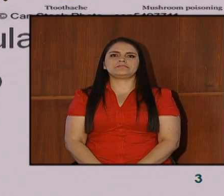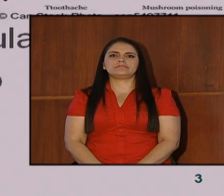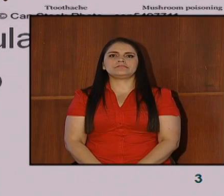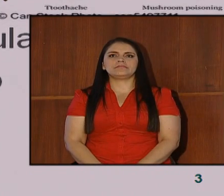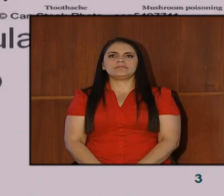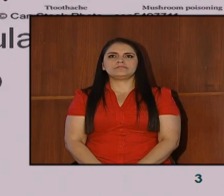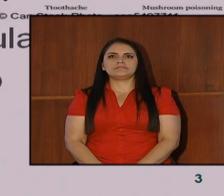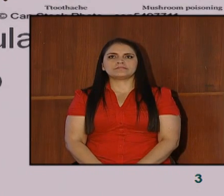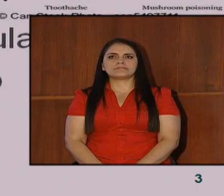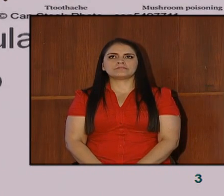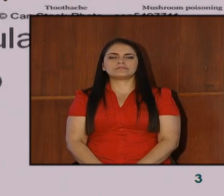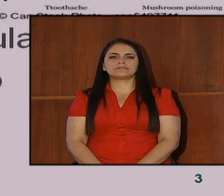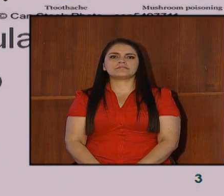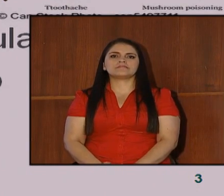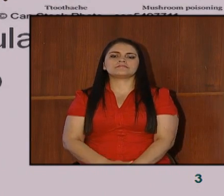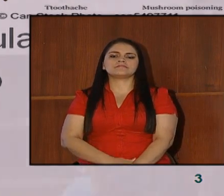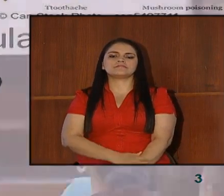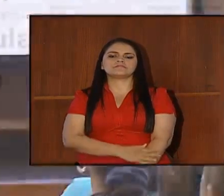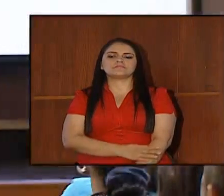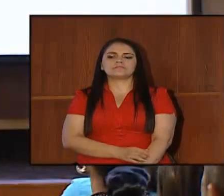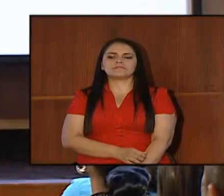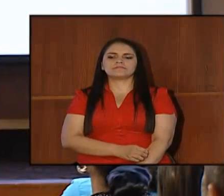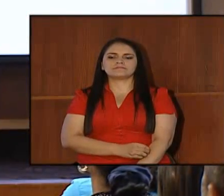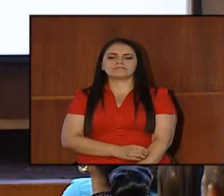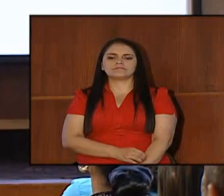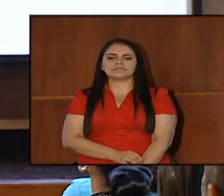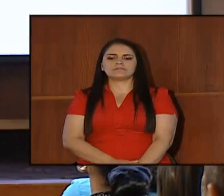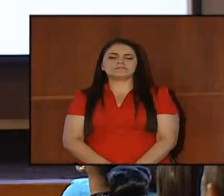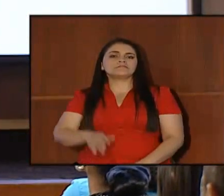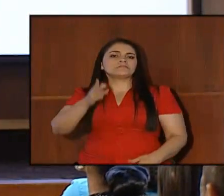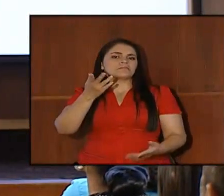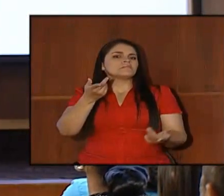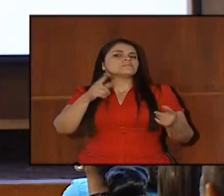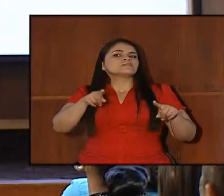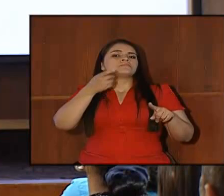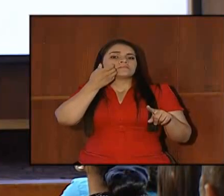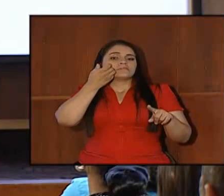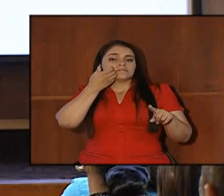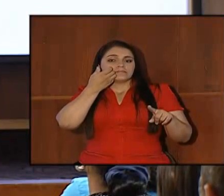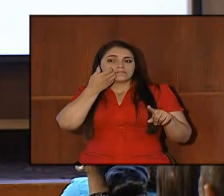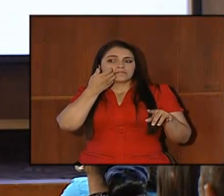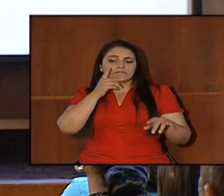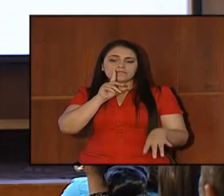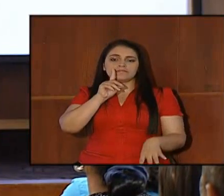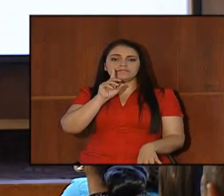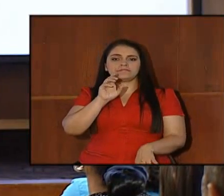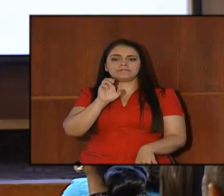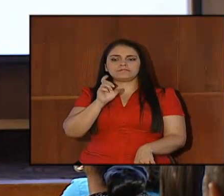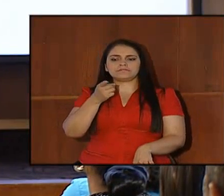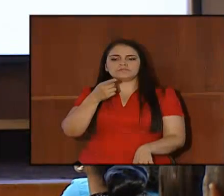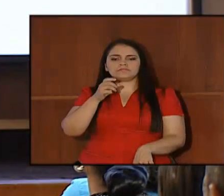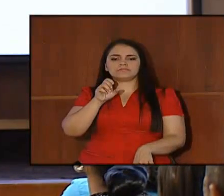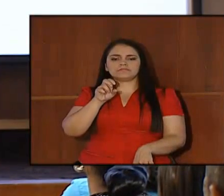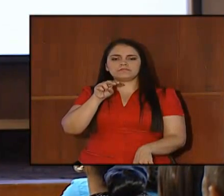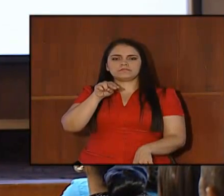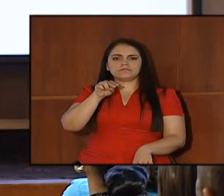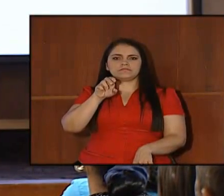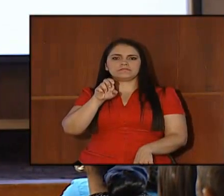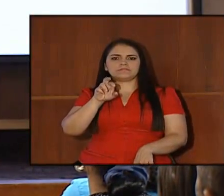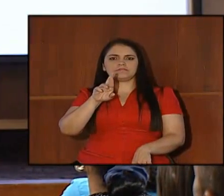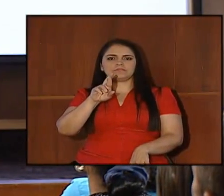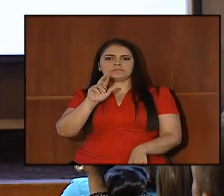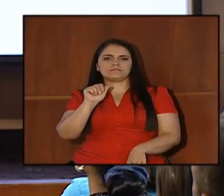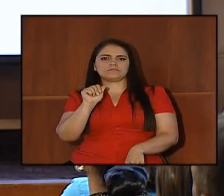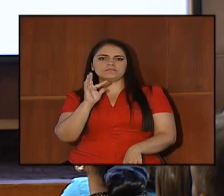enfermedades degenerativas, pues, si hay el tratamiento y no lo hacemos muy juicioso, se espera que no lleguemos a hacer un postramiento en cama.